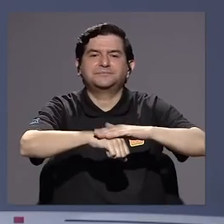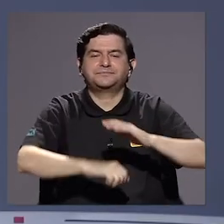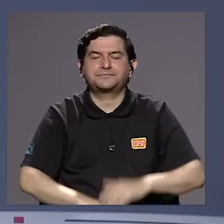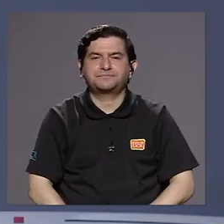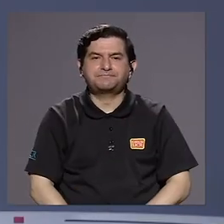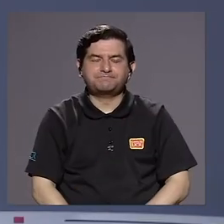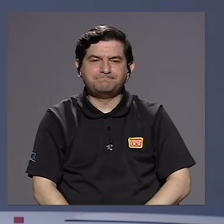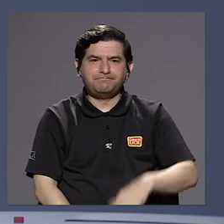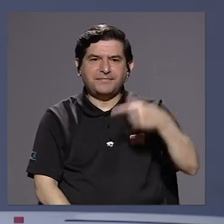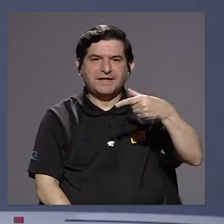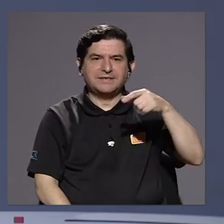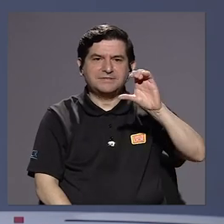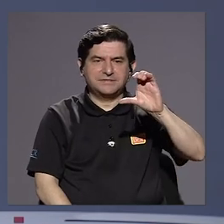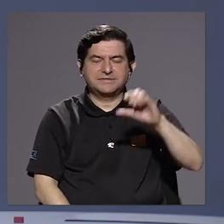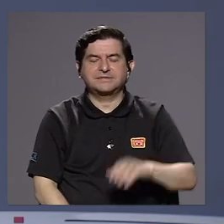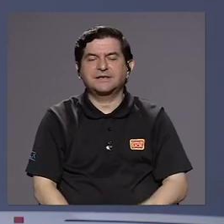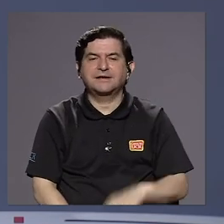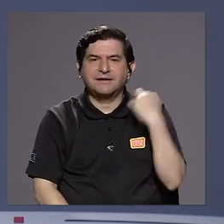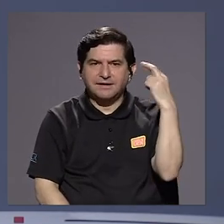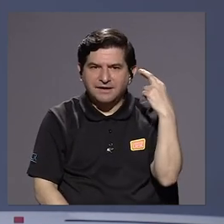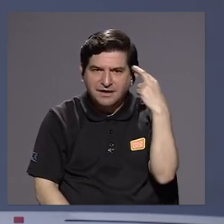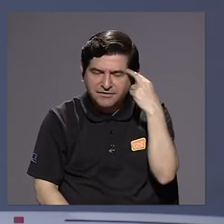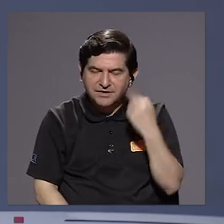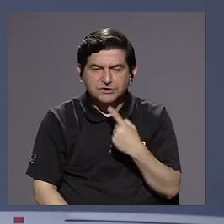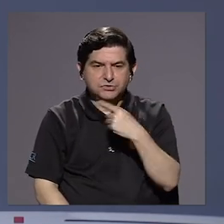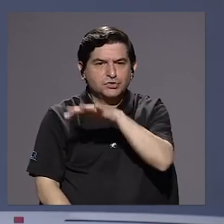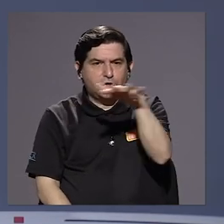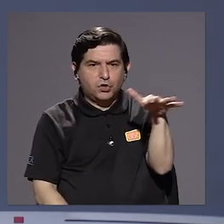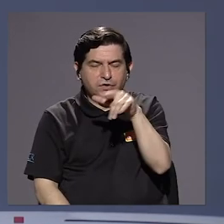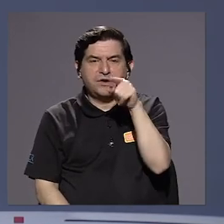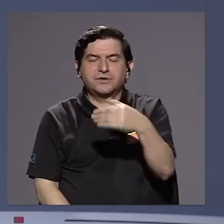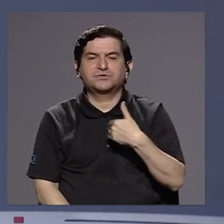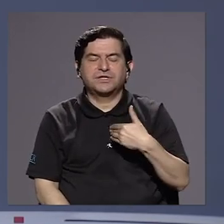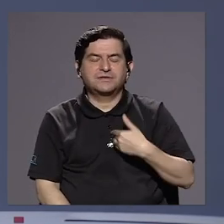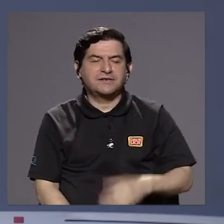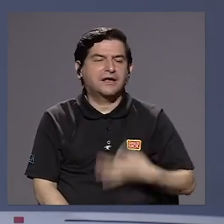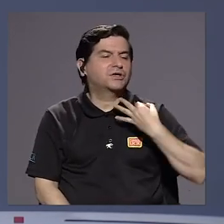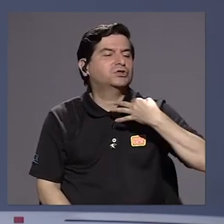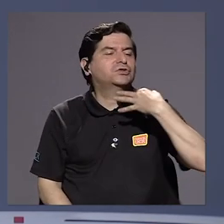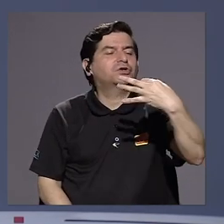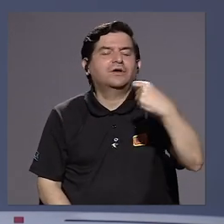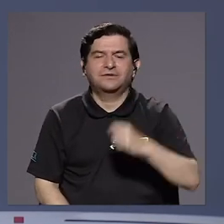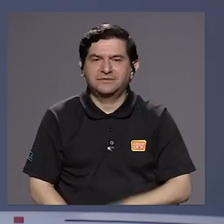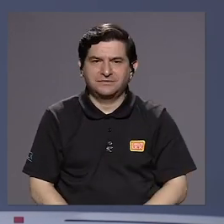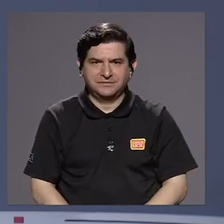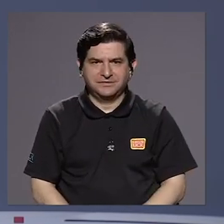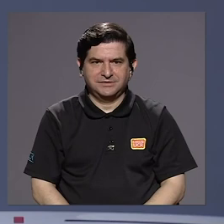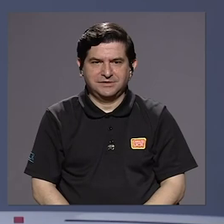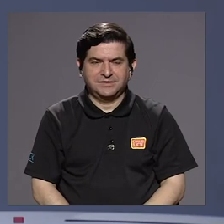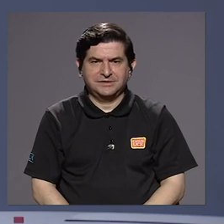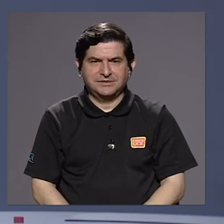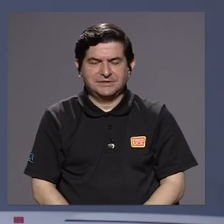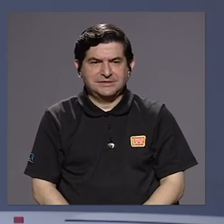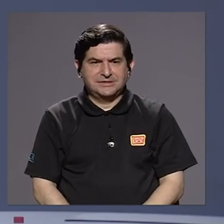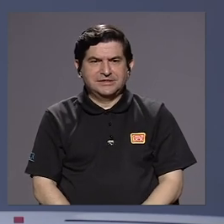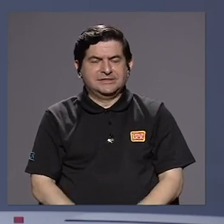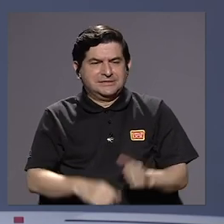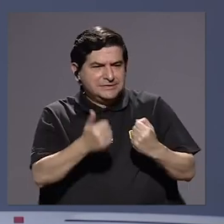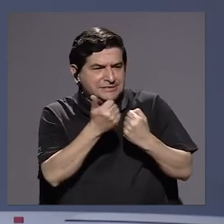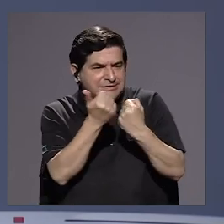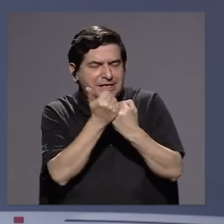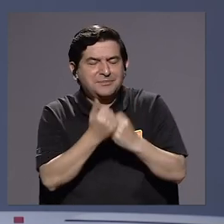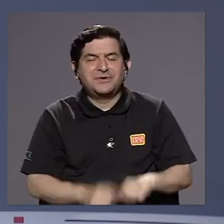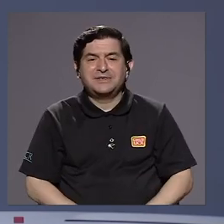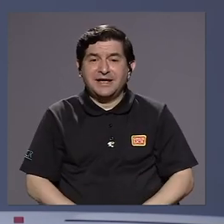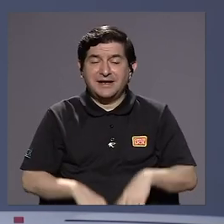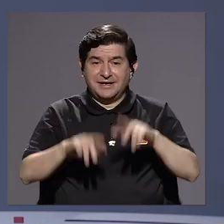Giselle, a tono de esta realidad que usted vive día a día, el poder auspiciar la presencialidad